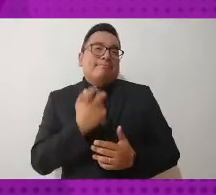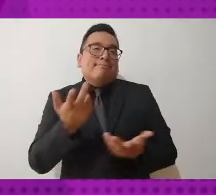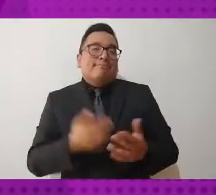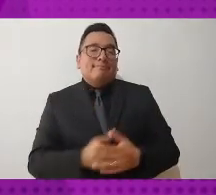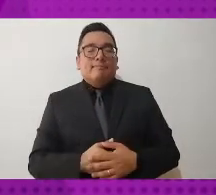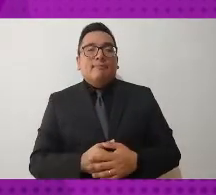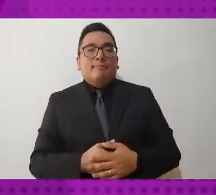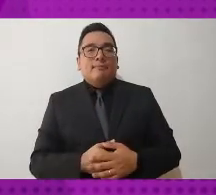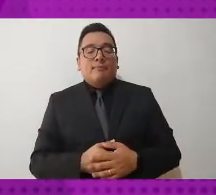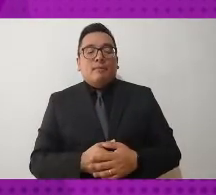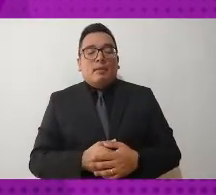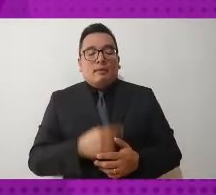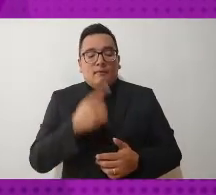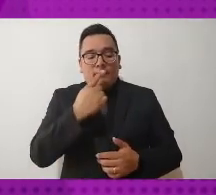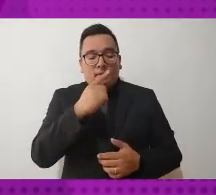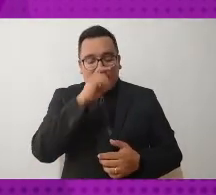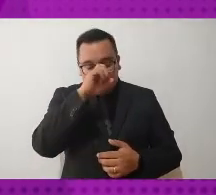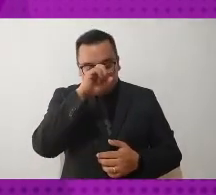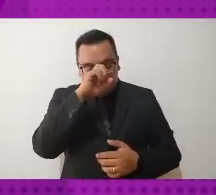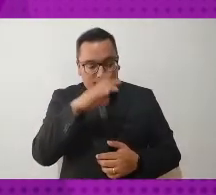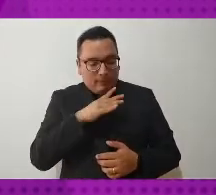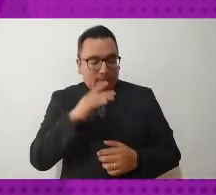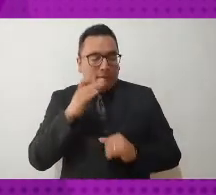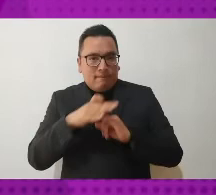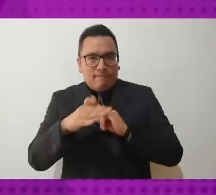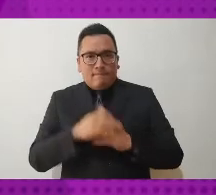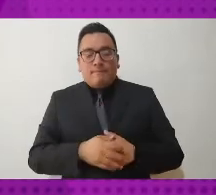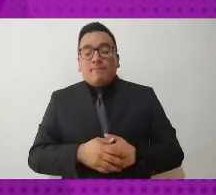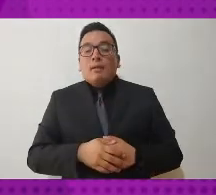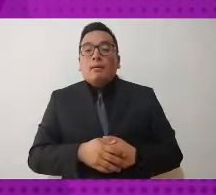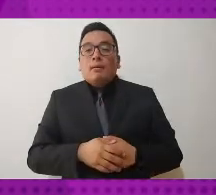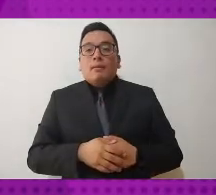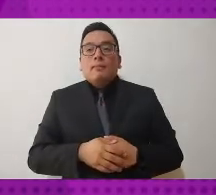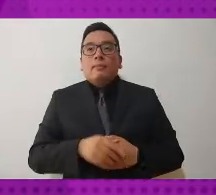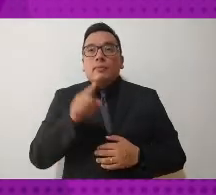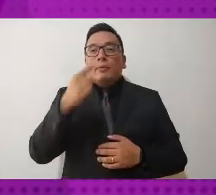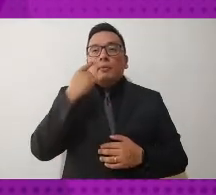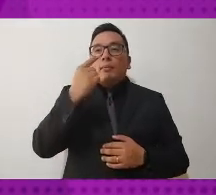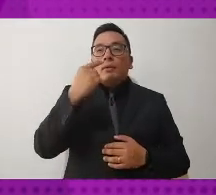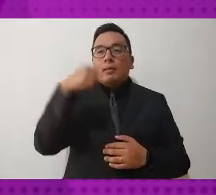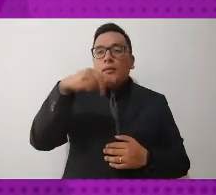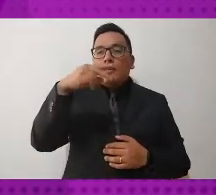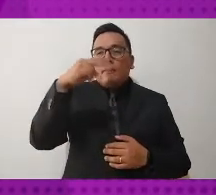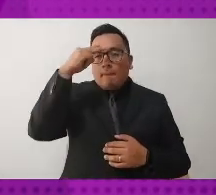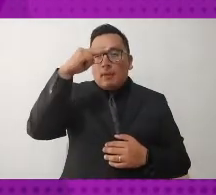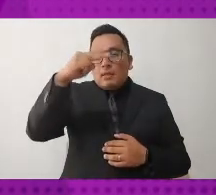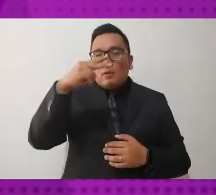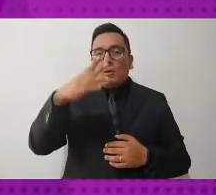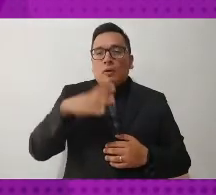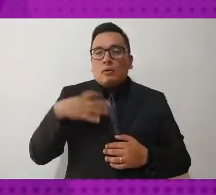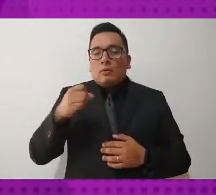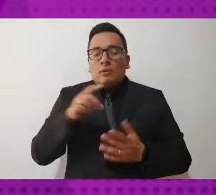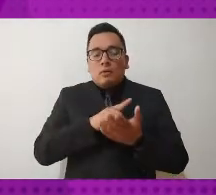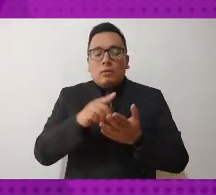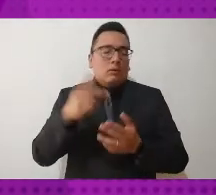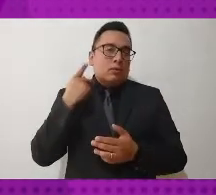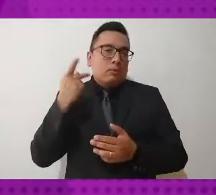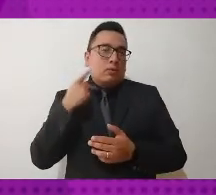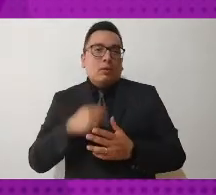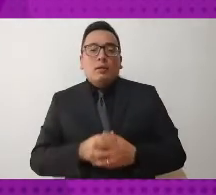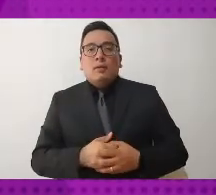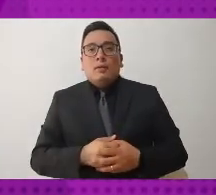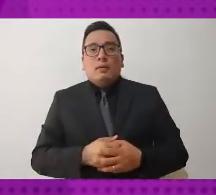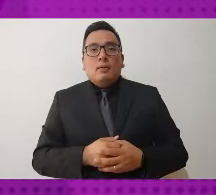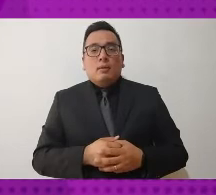en una en una situación ahí final tú has visto que si existe en el país mayor avance de los Derechos político electorales de la diversidad